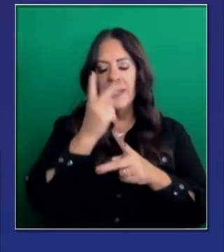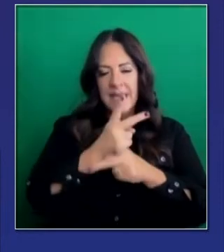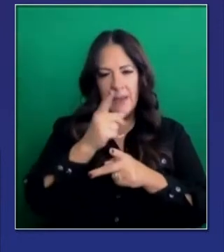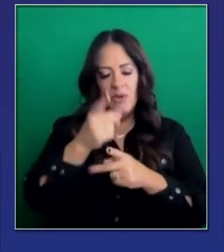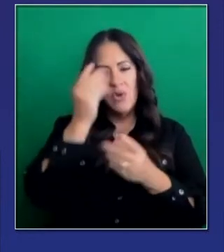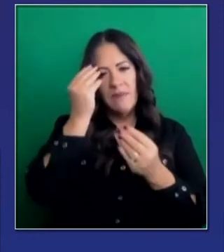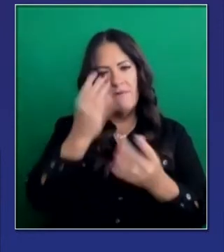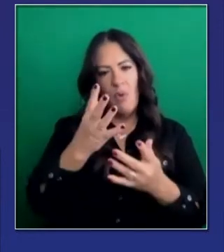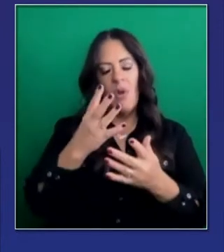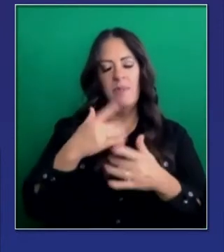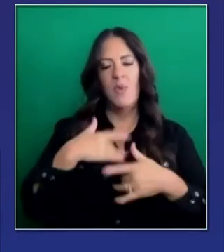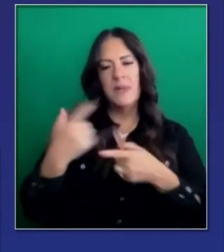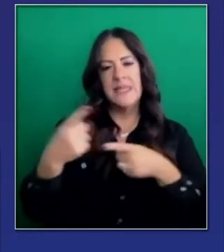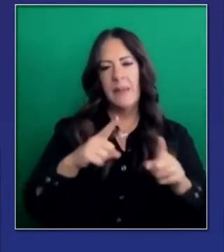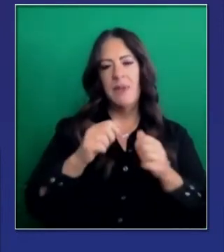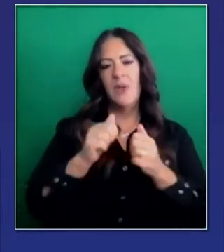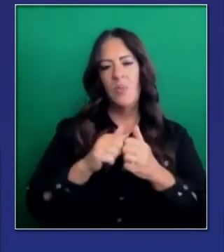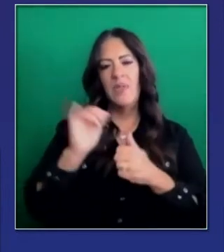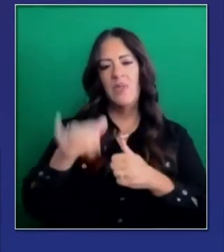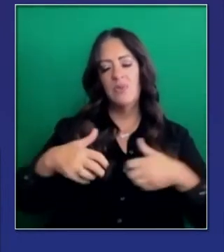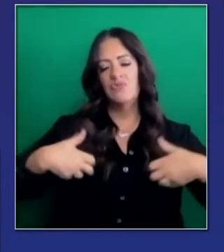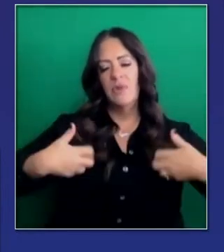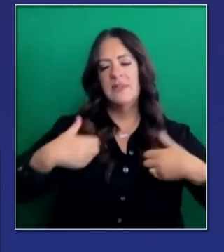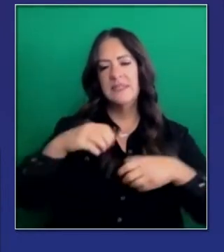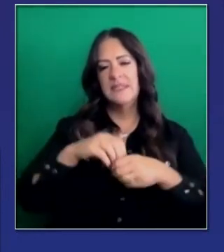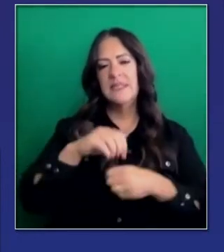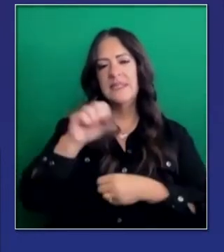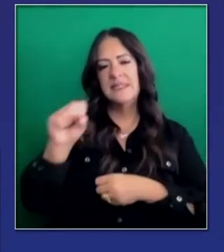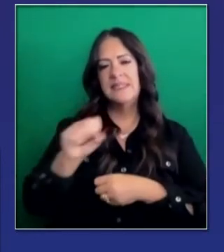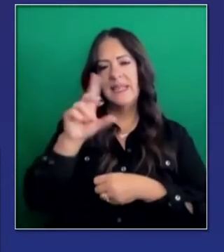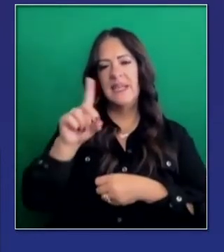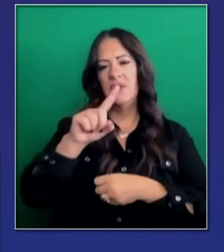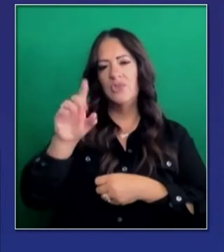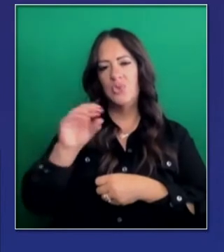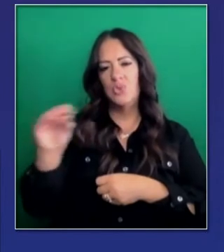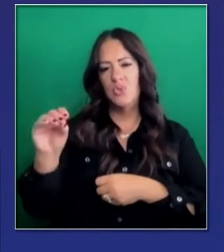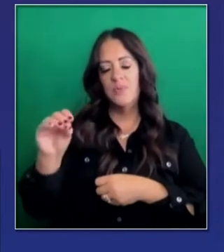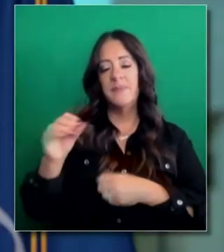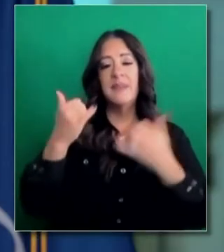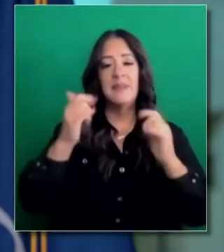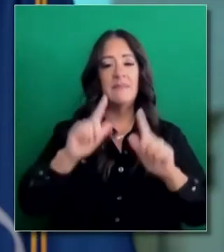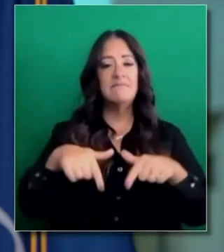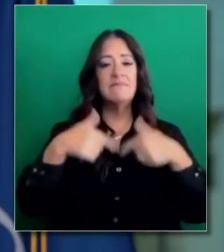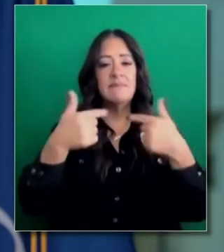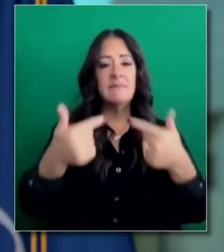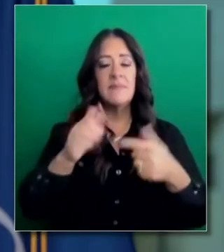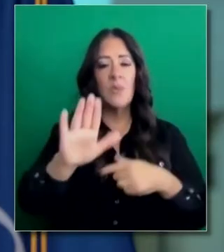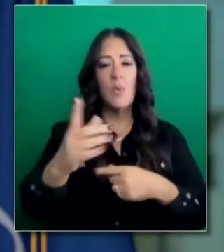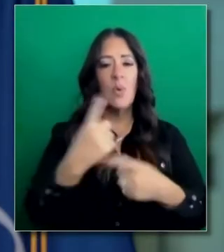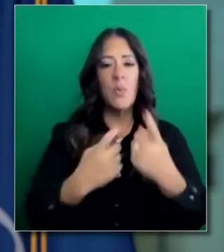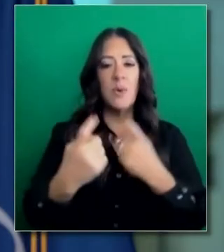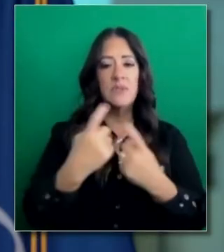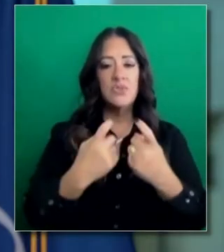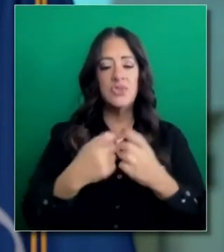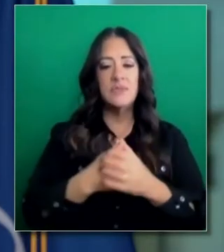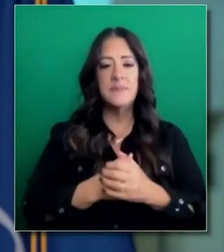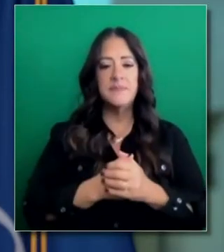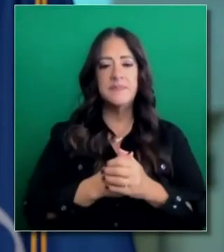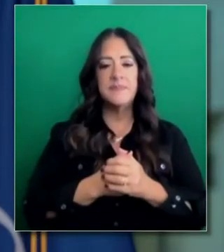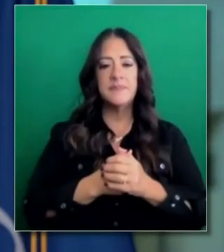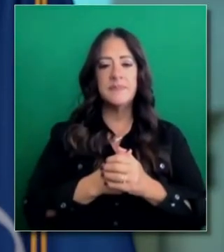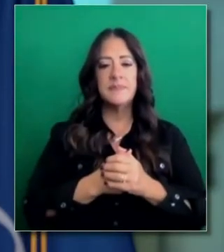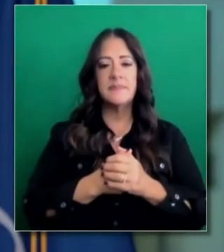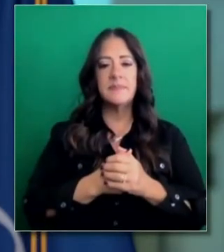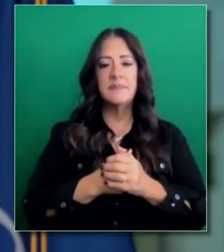gorilas en el zoológico de san diego y con eso pues estaré recibir de preguntas con mucho gusto y